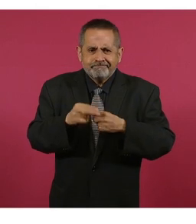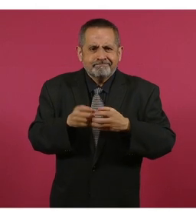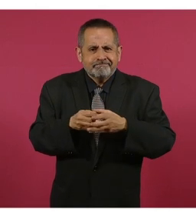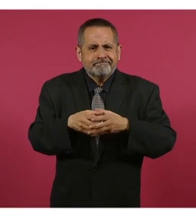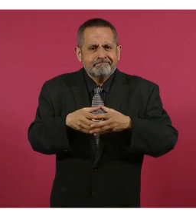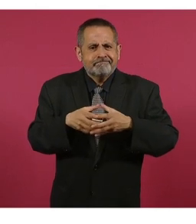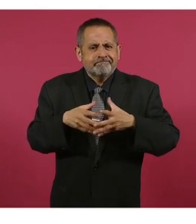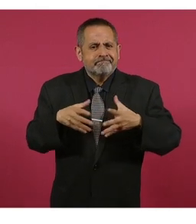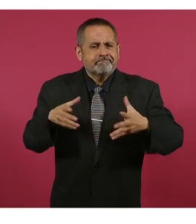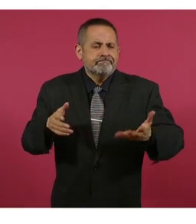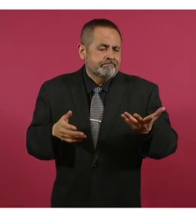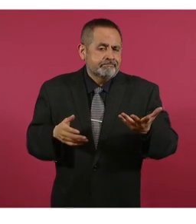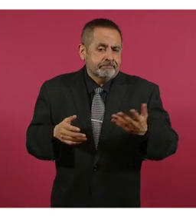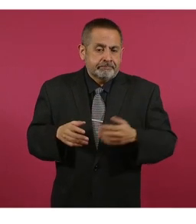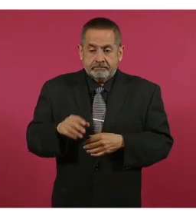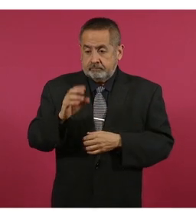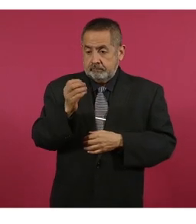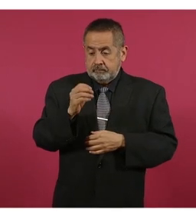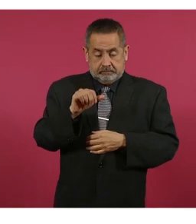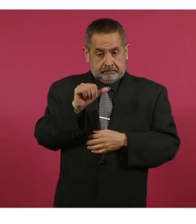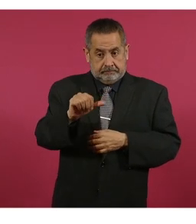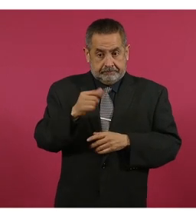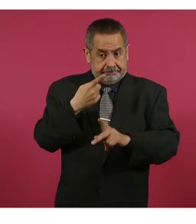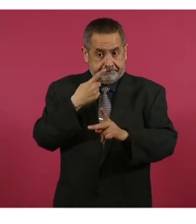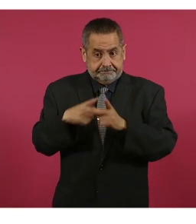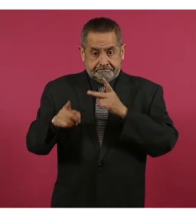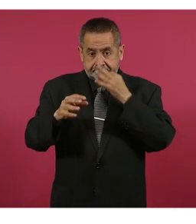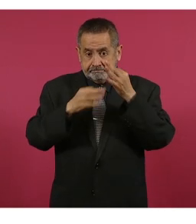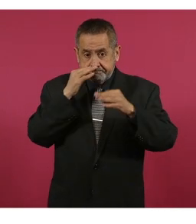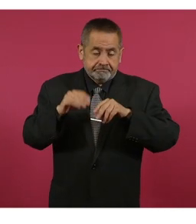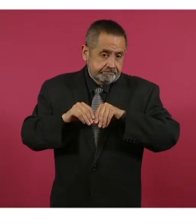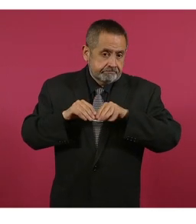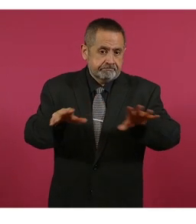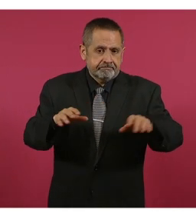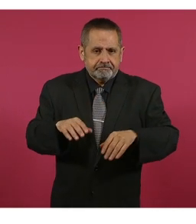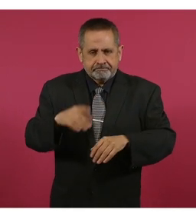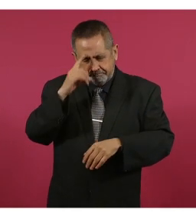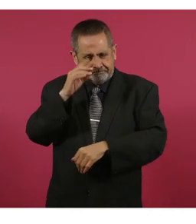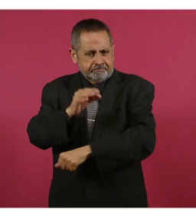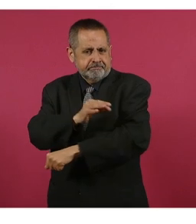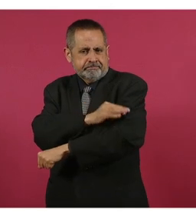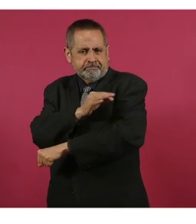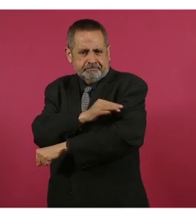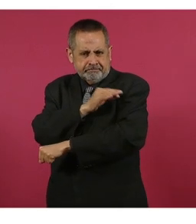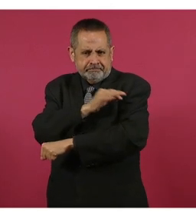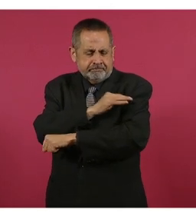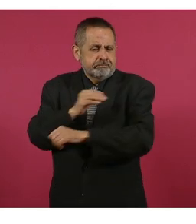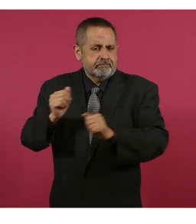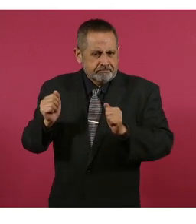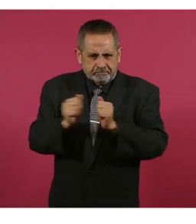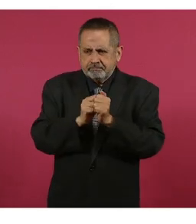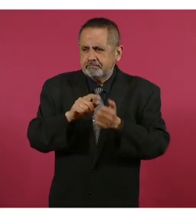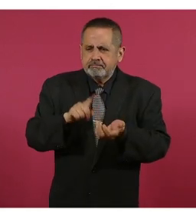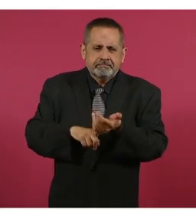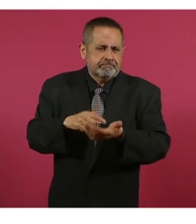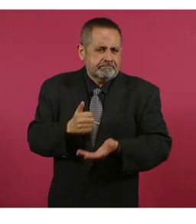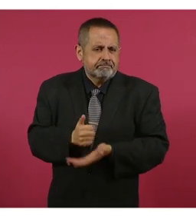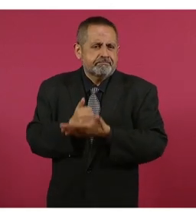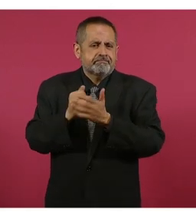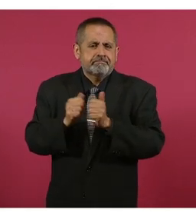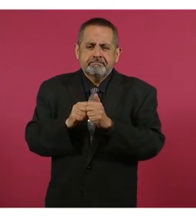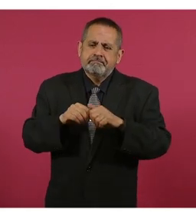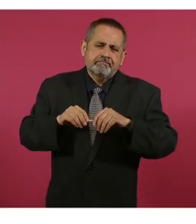Como desde el 16 de octubre iniciamos esta campaña de vacunación invernal combinada o de